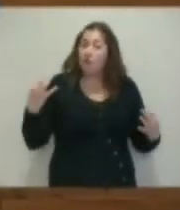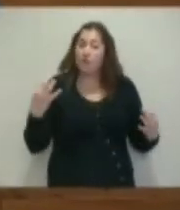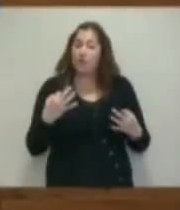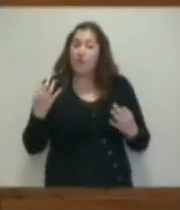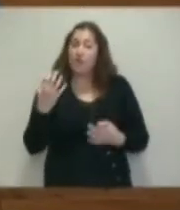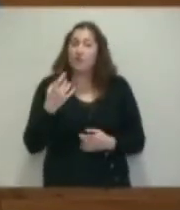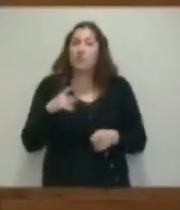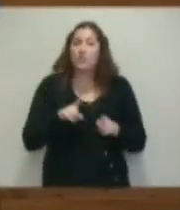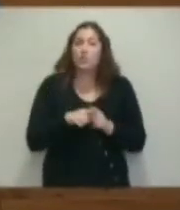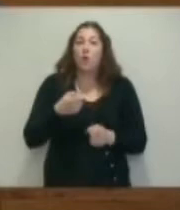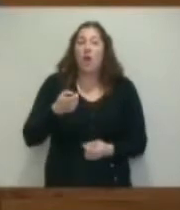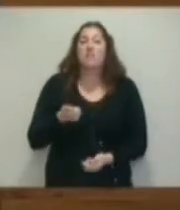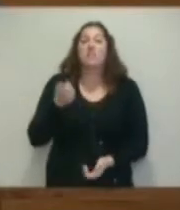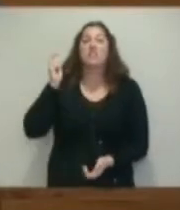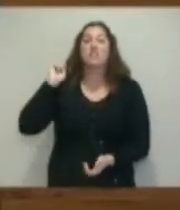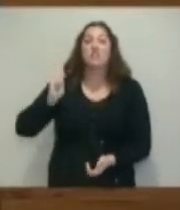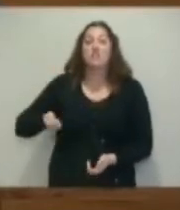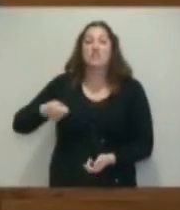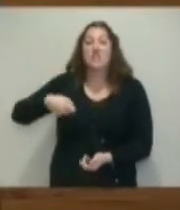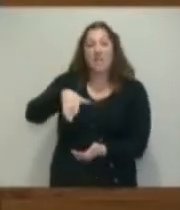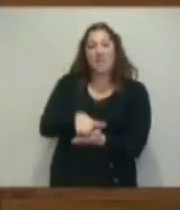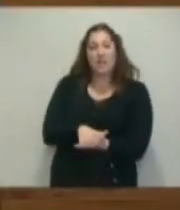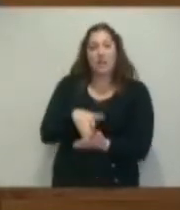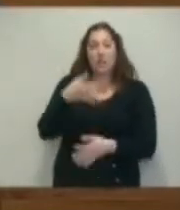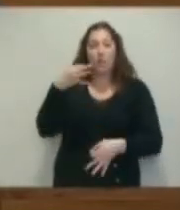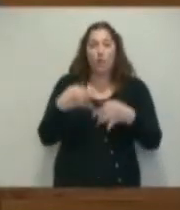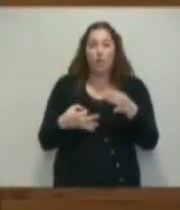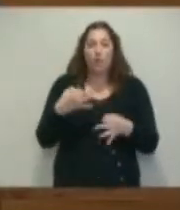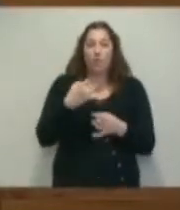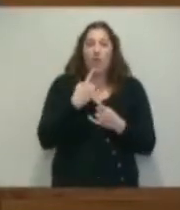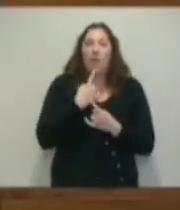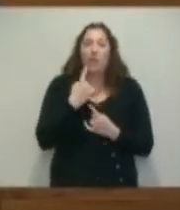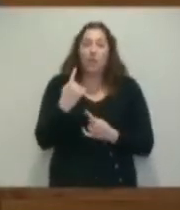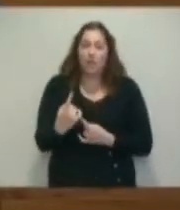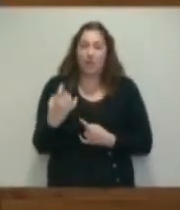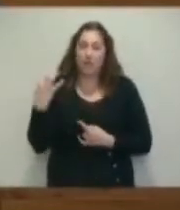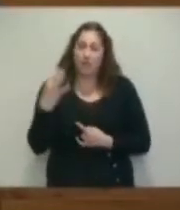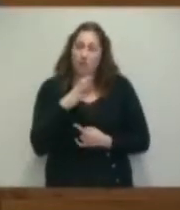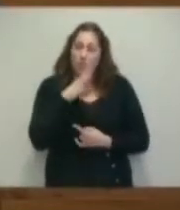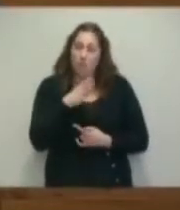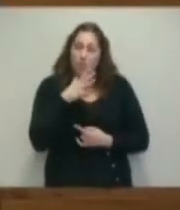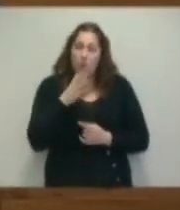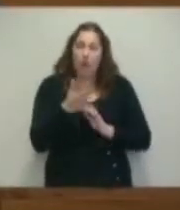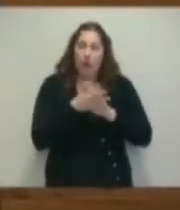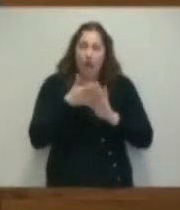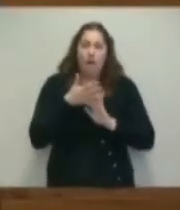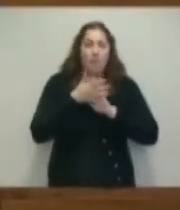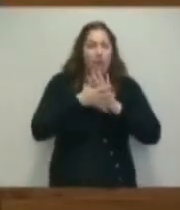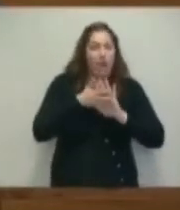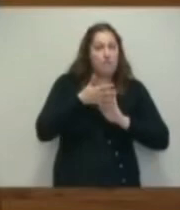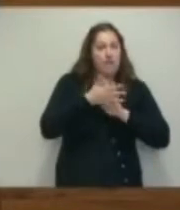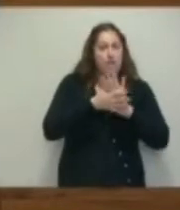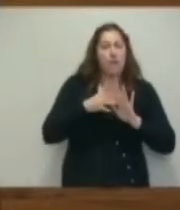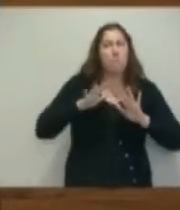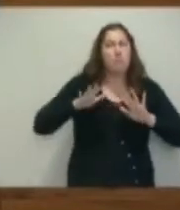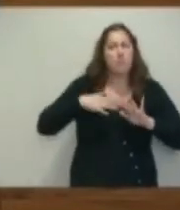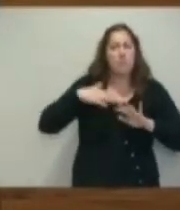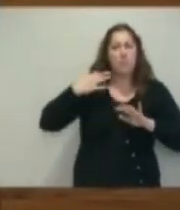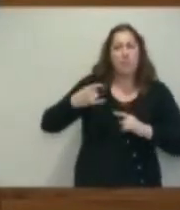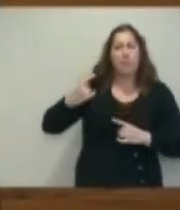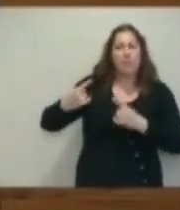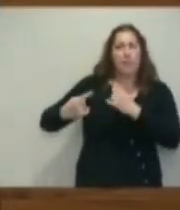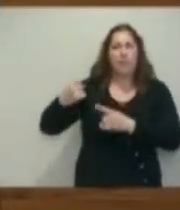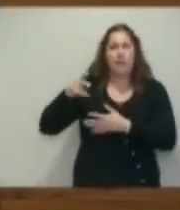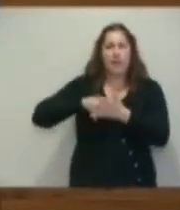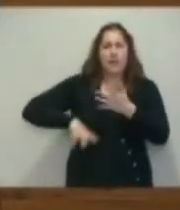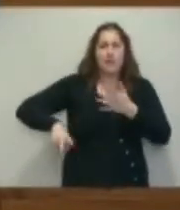de la sentencia judicial, porque creo que todavía se ha hablado muchísimo de esta sentencia aquí, pero creo que nadie lo ha leído todavía. Se ha utilizado en un